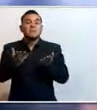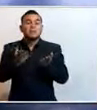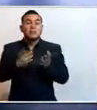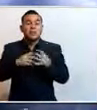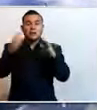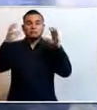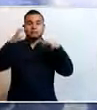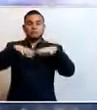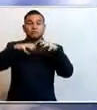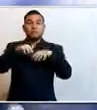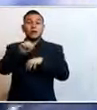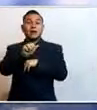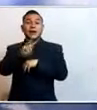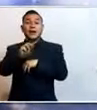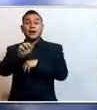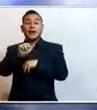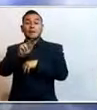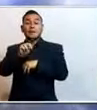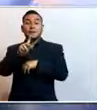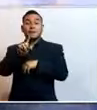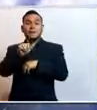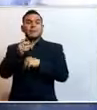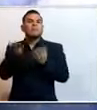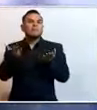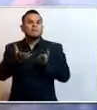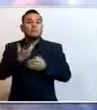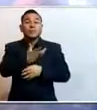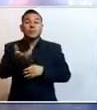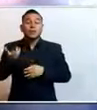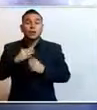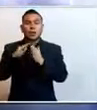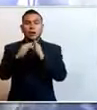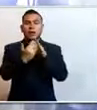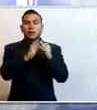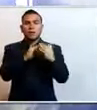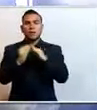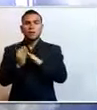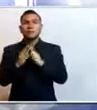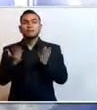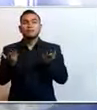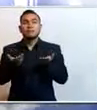tropical Amanda. Bienvenidas, queridas comunidades.